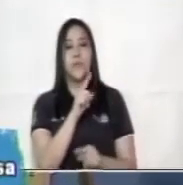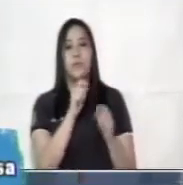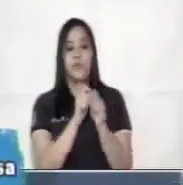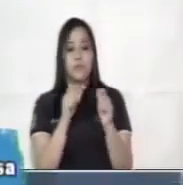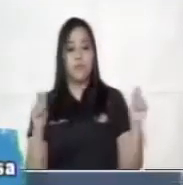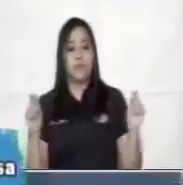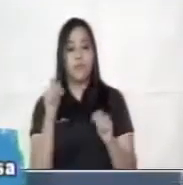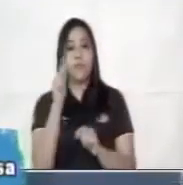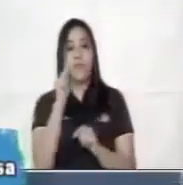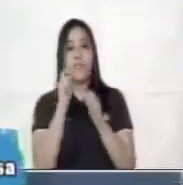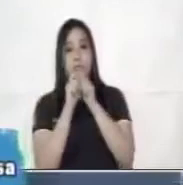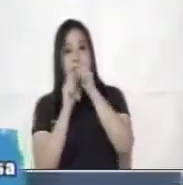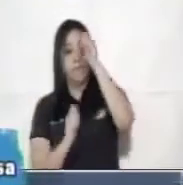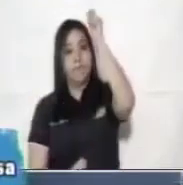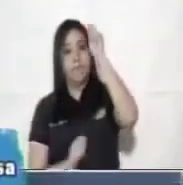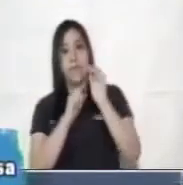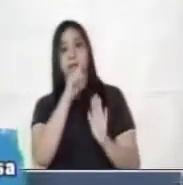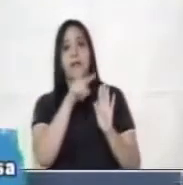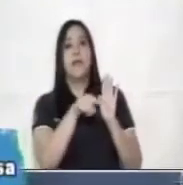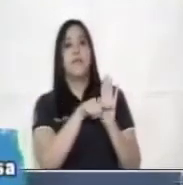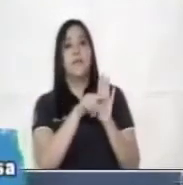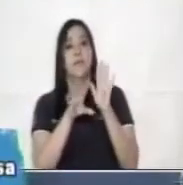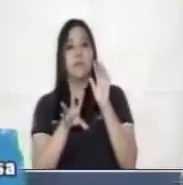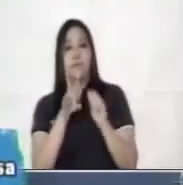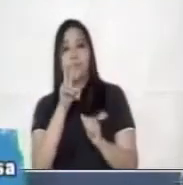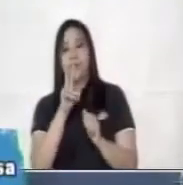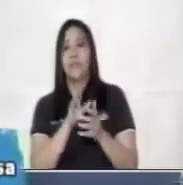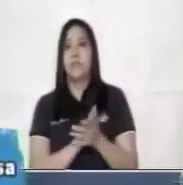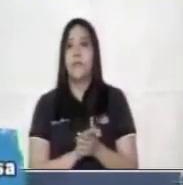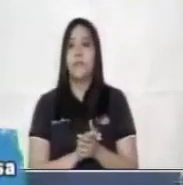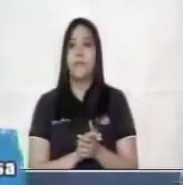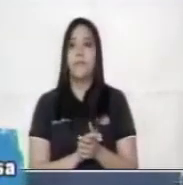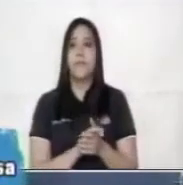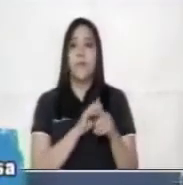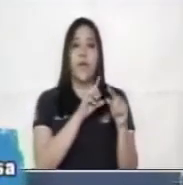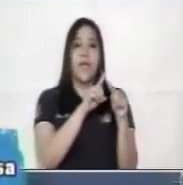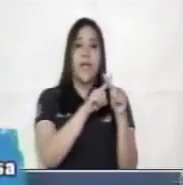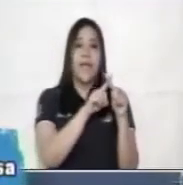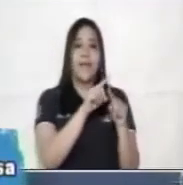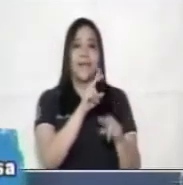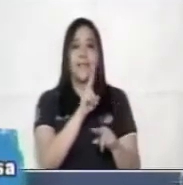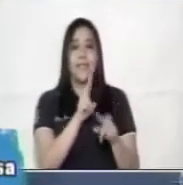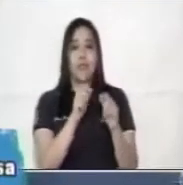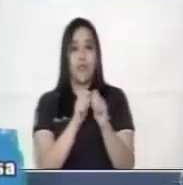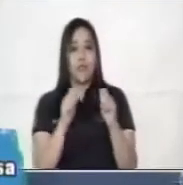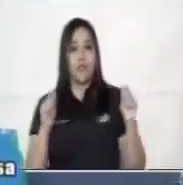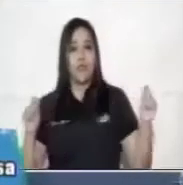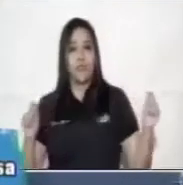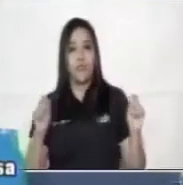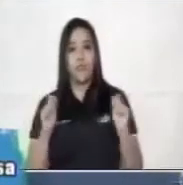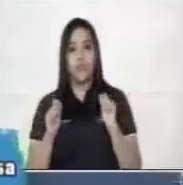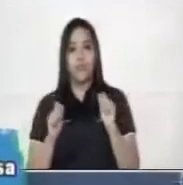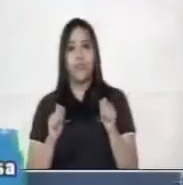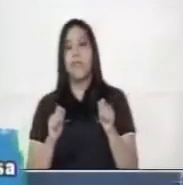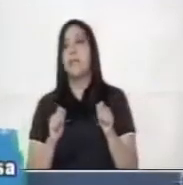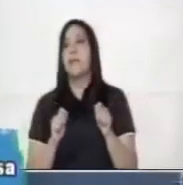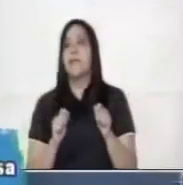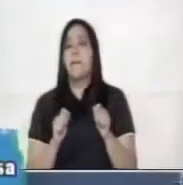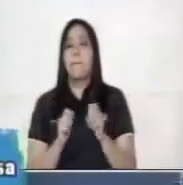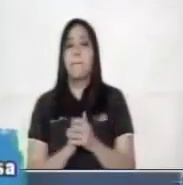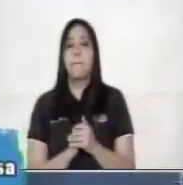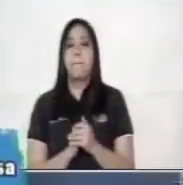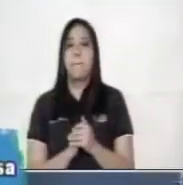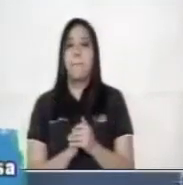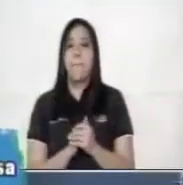12. Cuando x es 2, y es menos 6. Cuando x